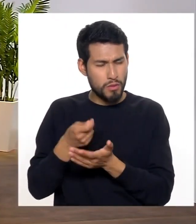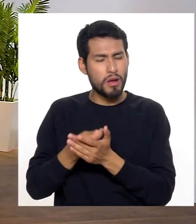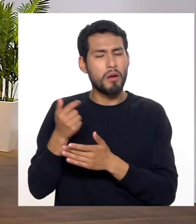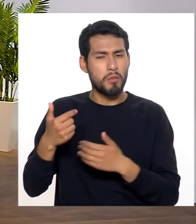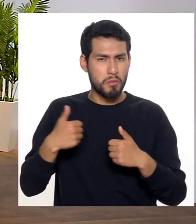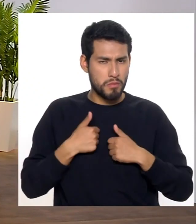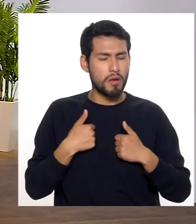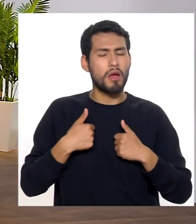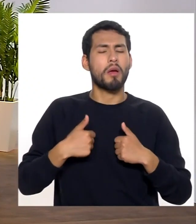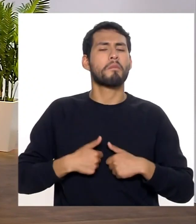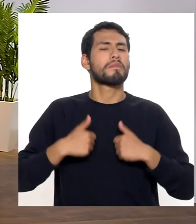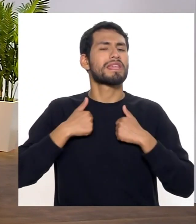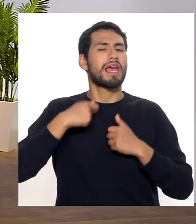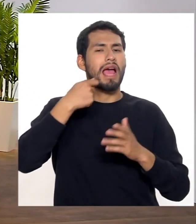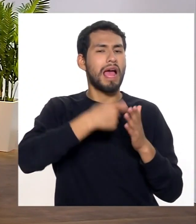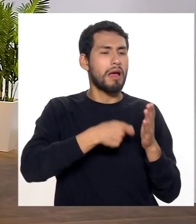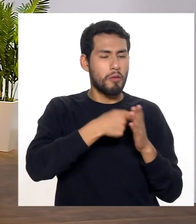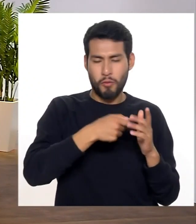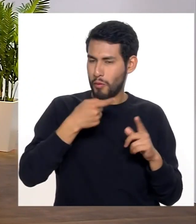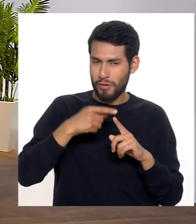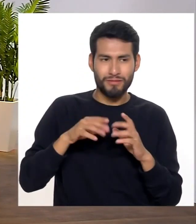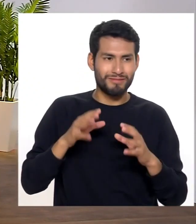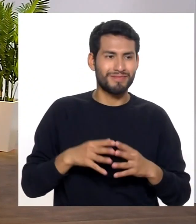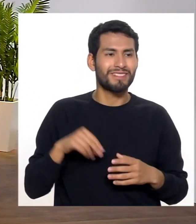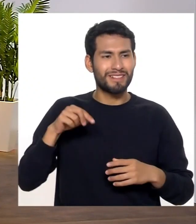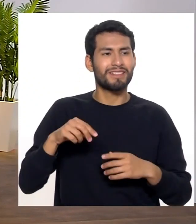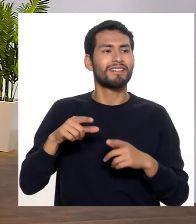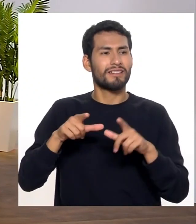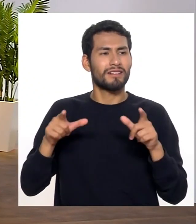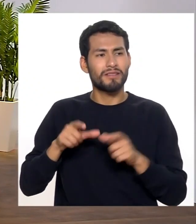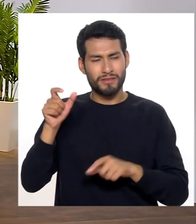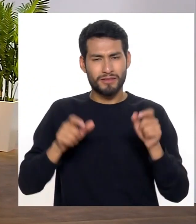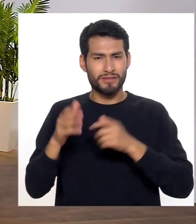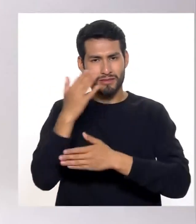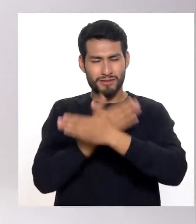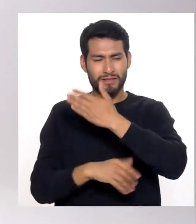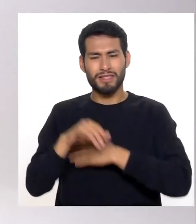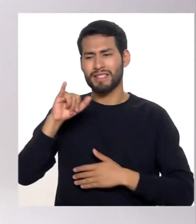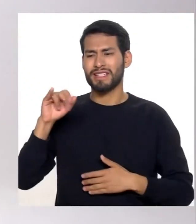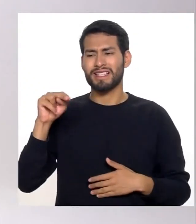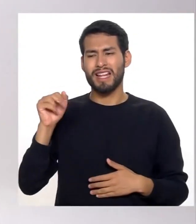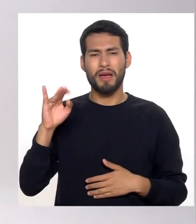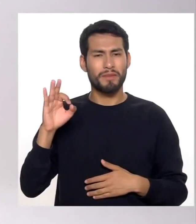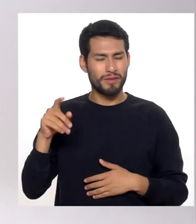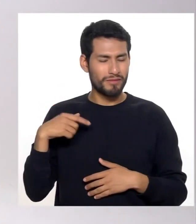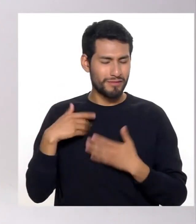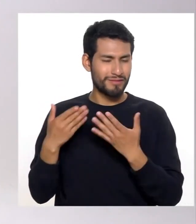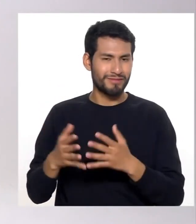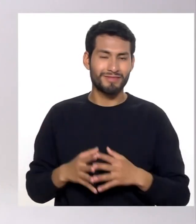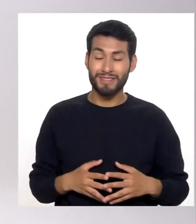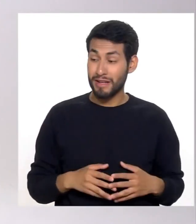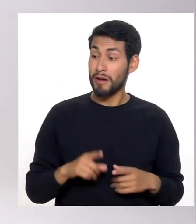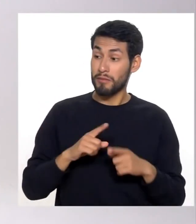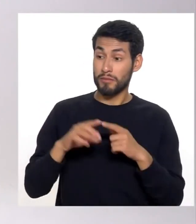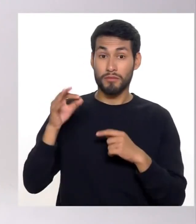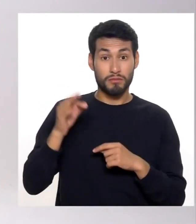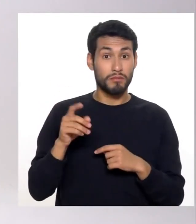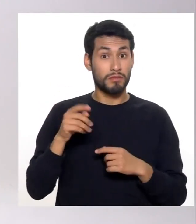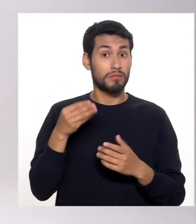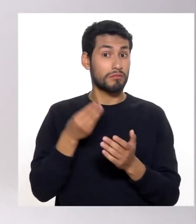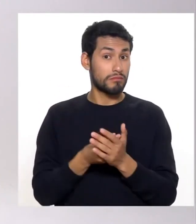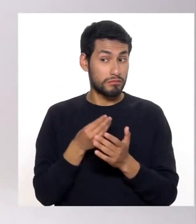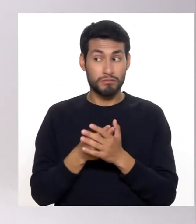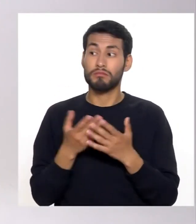es el fin de la Unidad de Servicios de Protección de Personas con Discapacidad del INAVIF. Pero definitivamente necesitan los